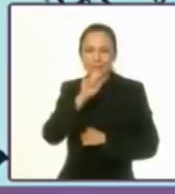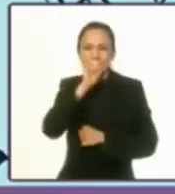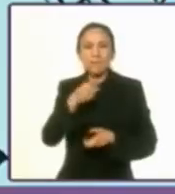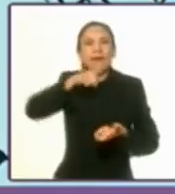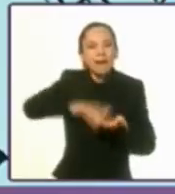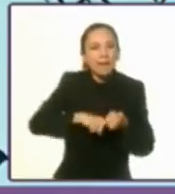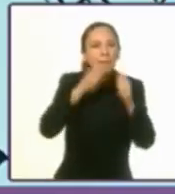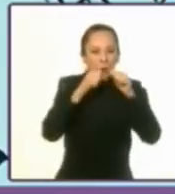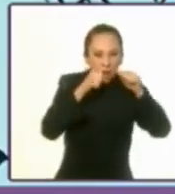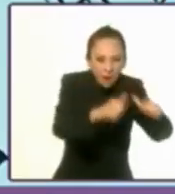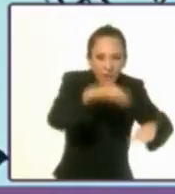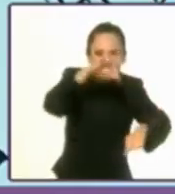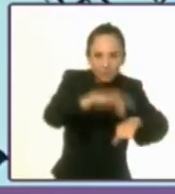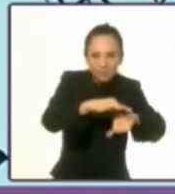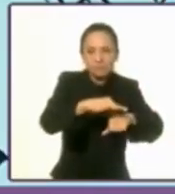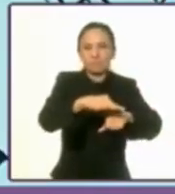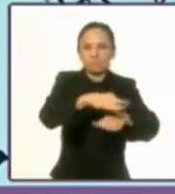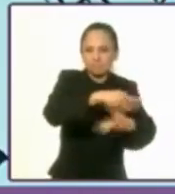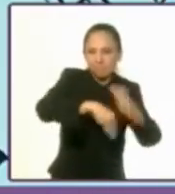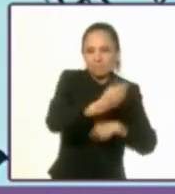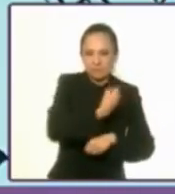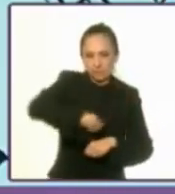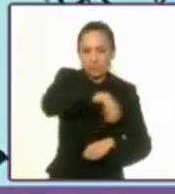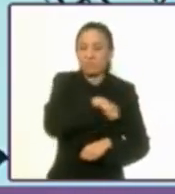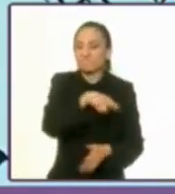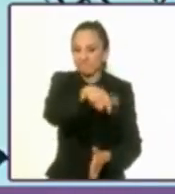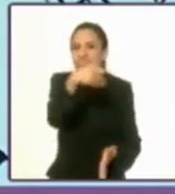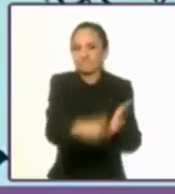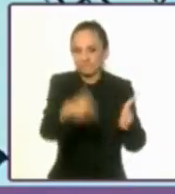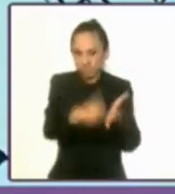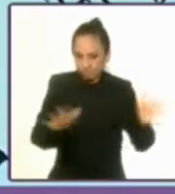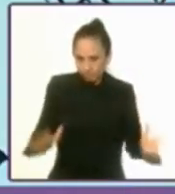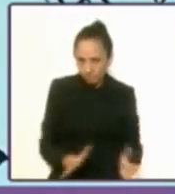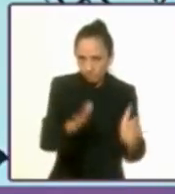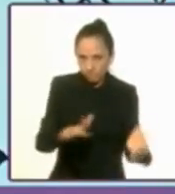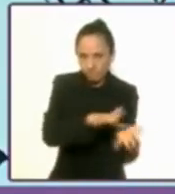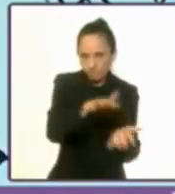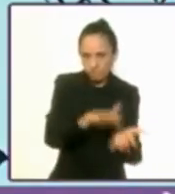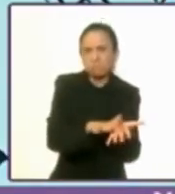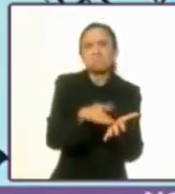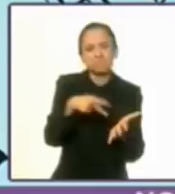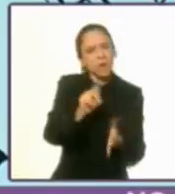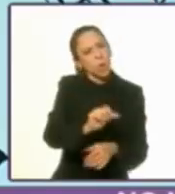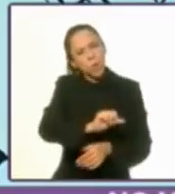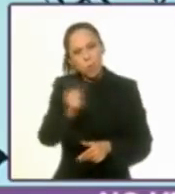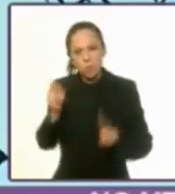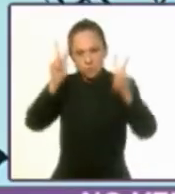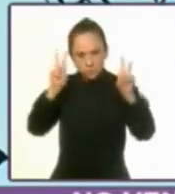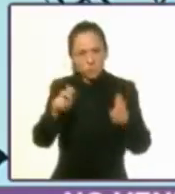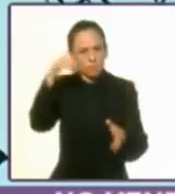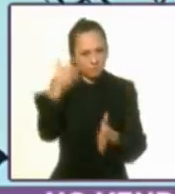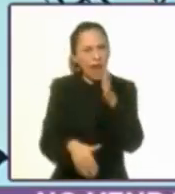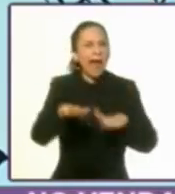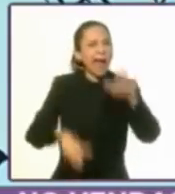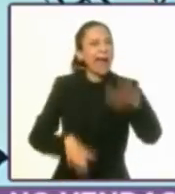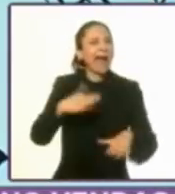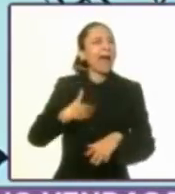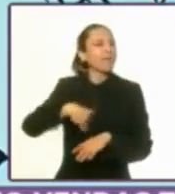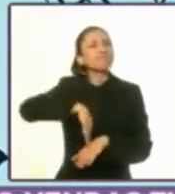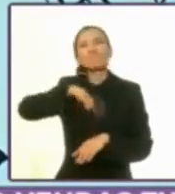tenemos que seguir avanzando pero es muy importante señalar otro tema que a veces se nos olvida pero que es muy importante